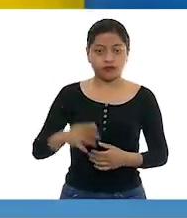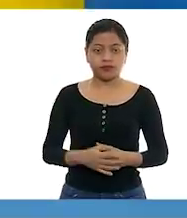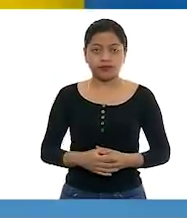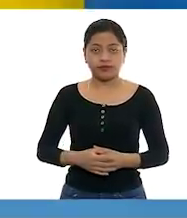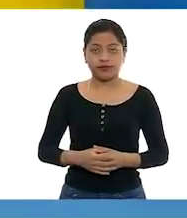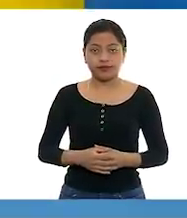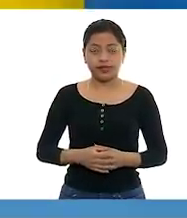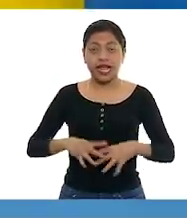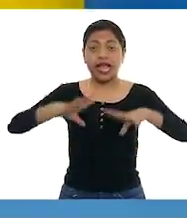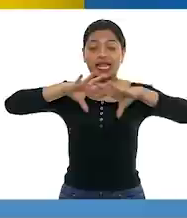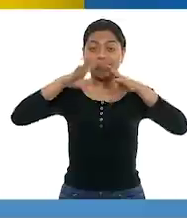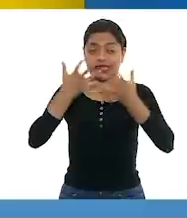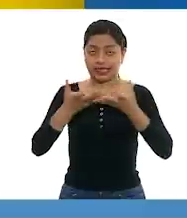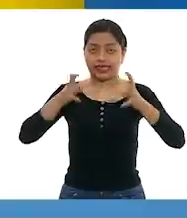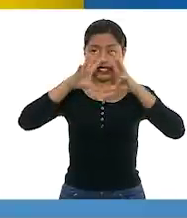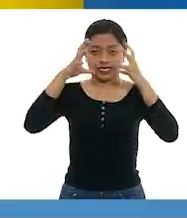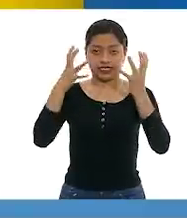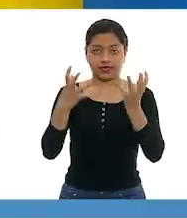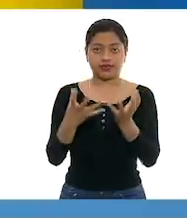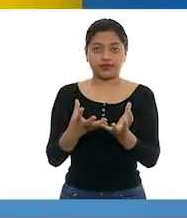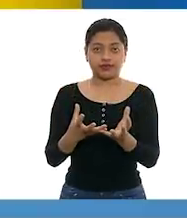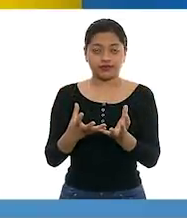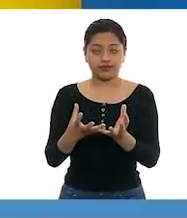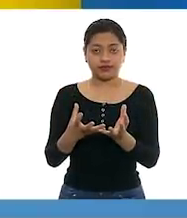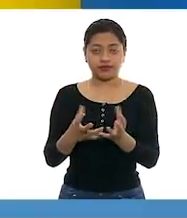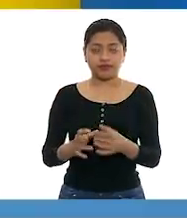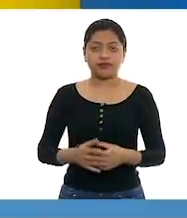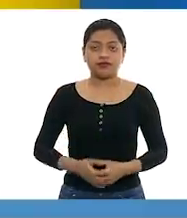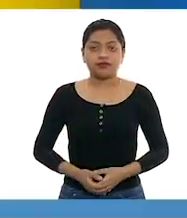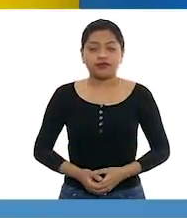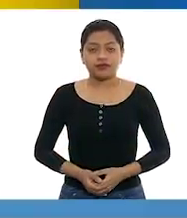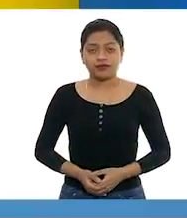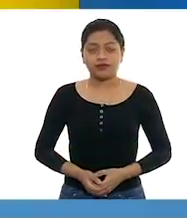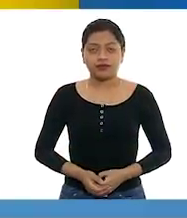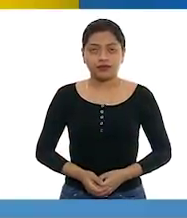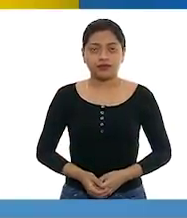Tendremos nuestro planeta Tierra Muy bien.